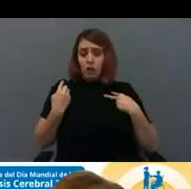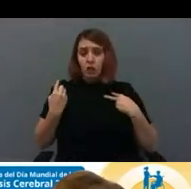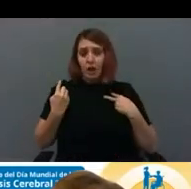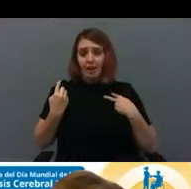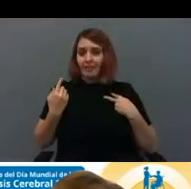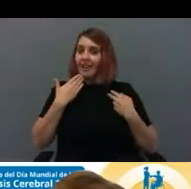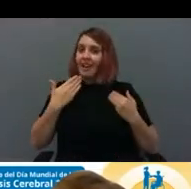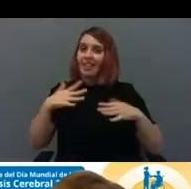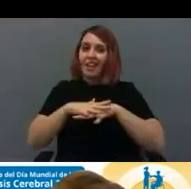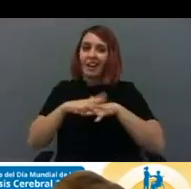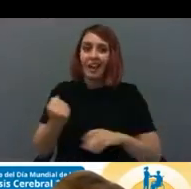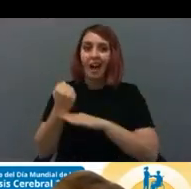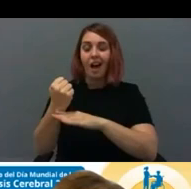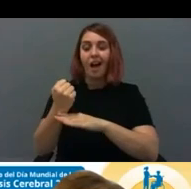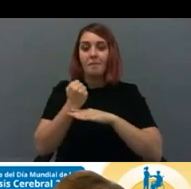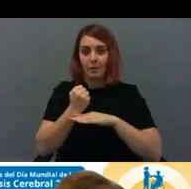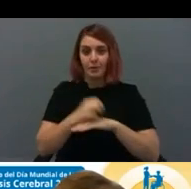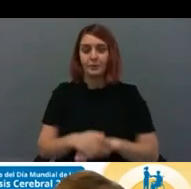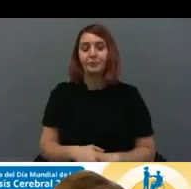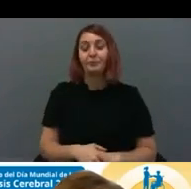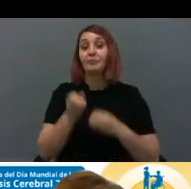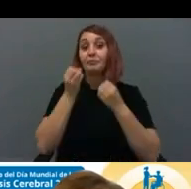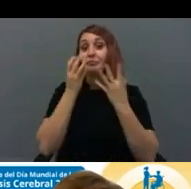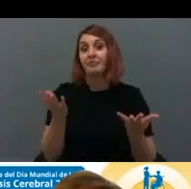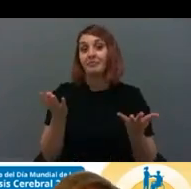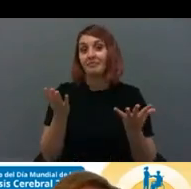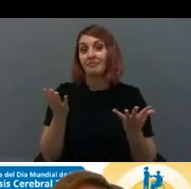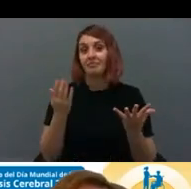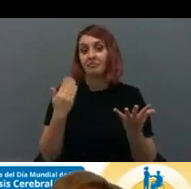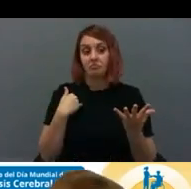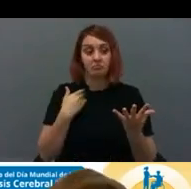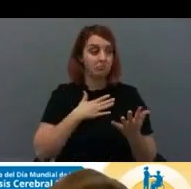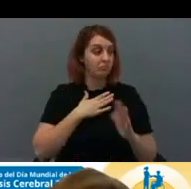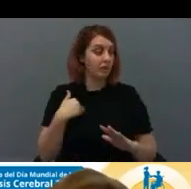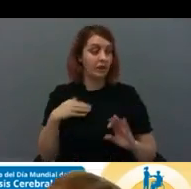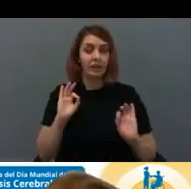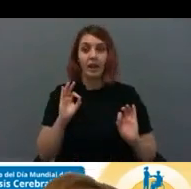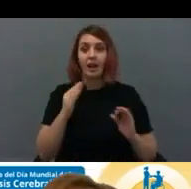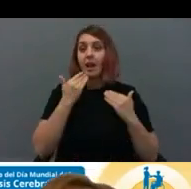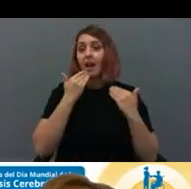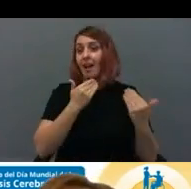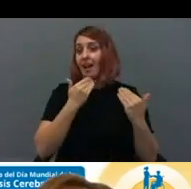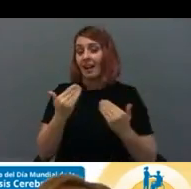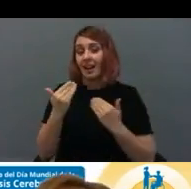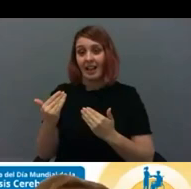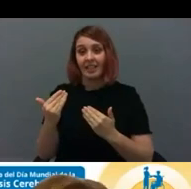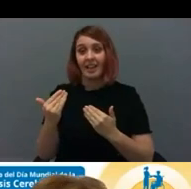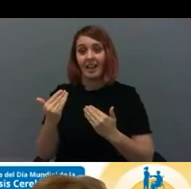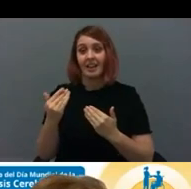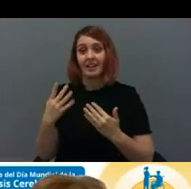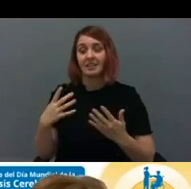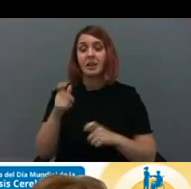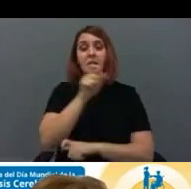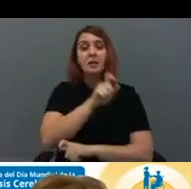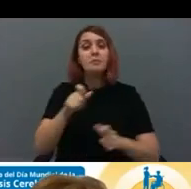apoyo. Y bueno, pues por mi parte, daros las gracias a todas